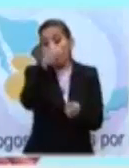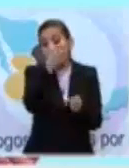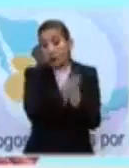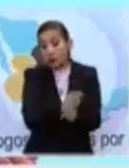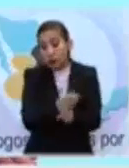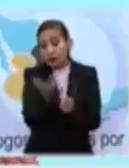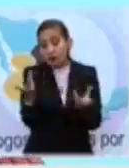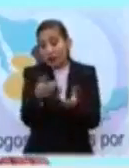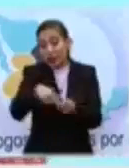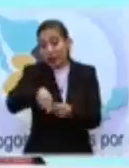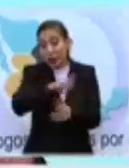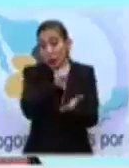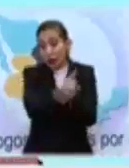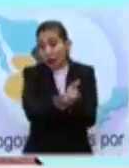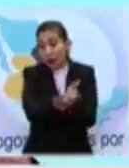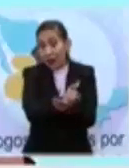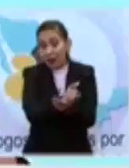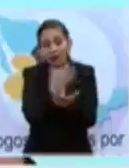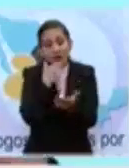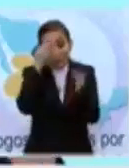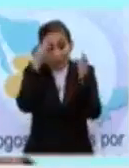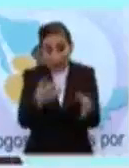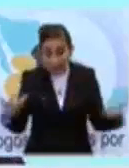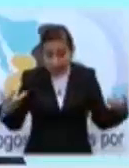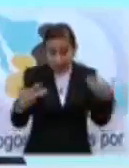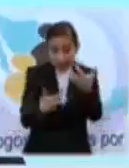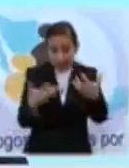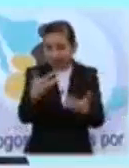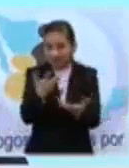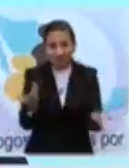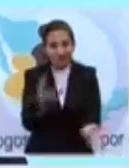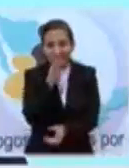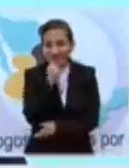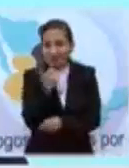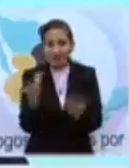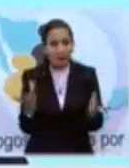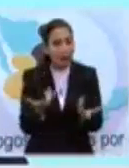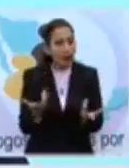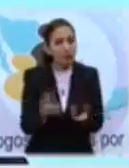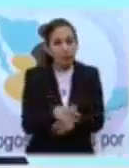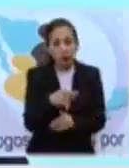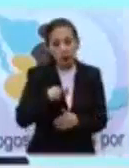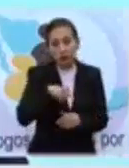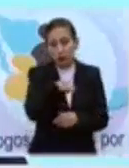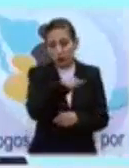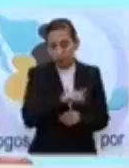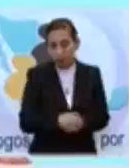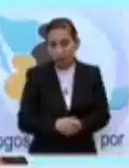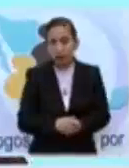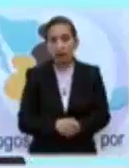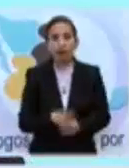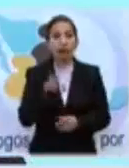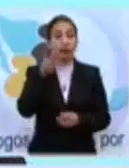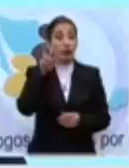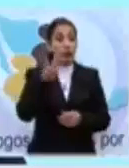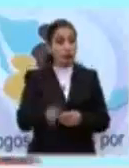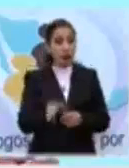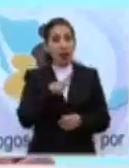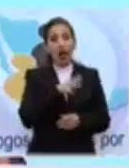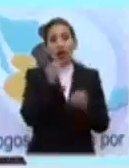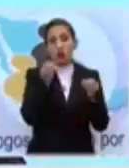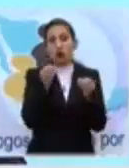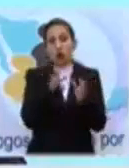oportunidades que se generen con las reformas no sean aprovechadas equitativamente por la población. Y definitivamente hay